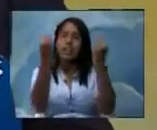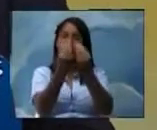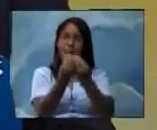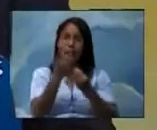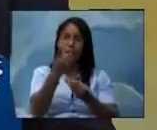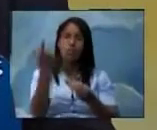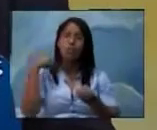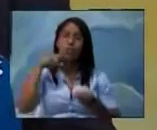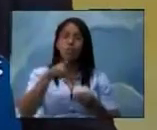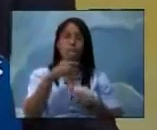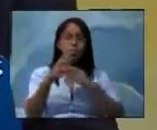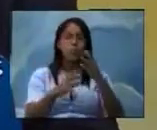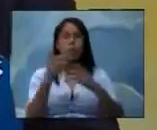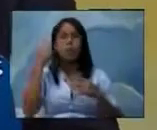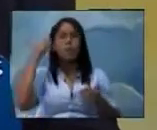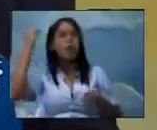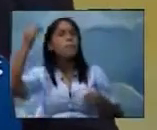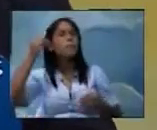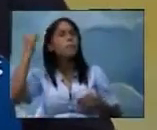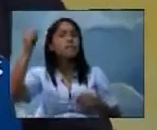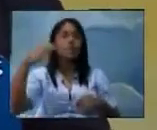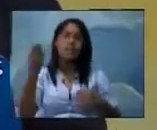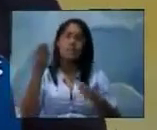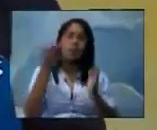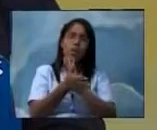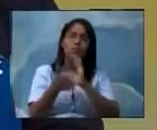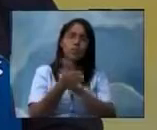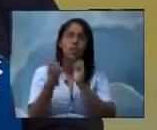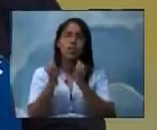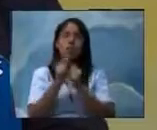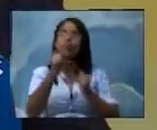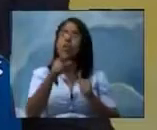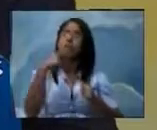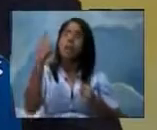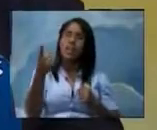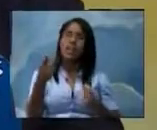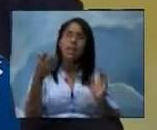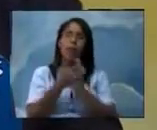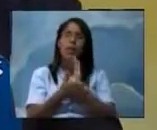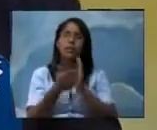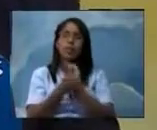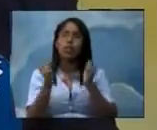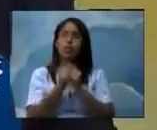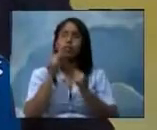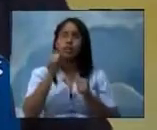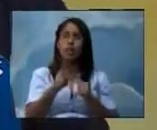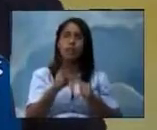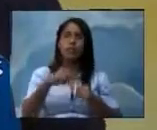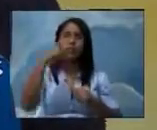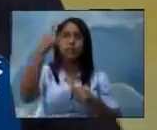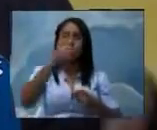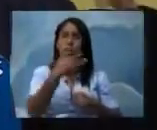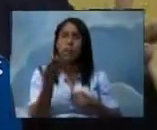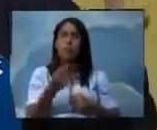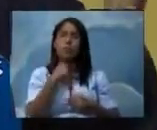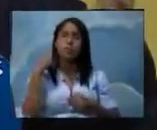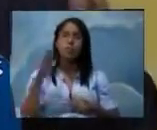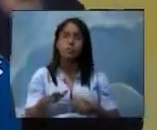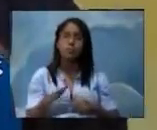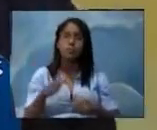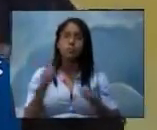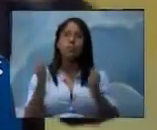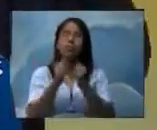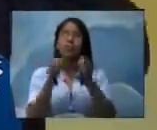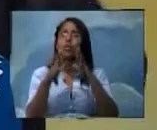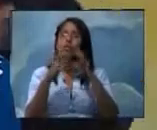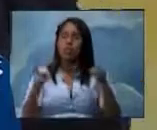cercano. ¿Tiene usted problemas para pensar qué va a suceder con usted mañana? ¿Qué va a suceder con usted después que muera? cultura, qué va a